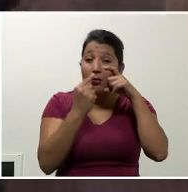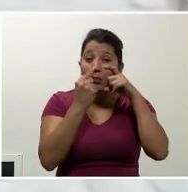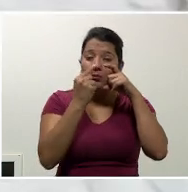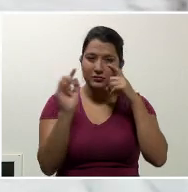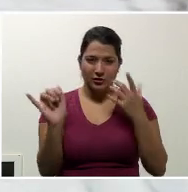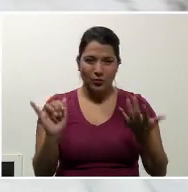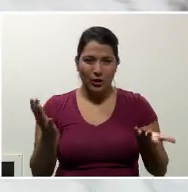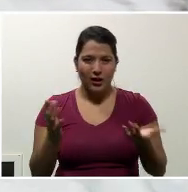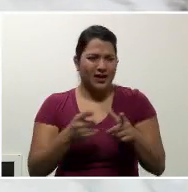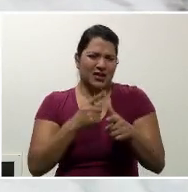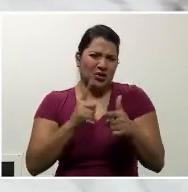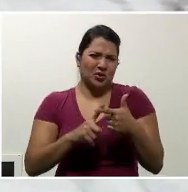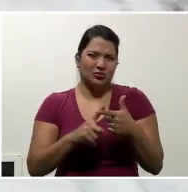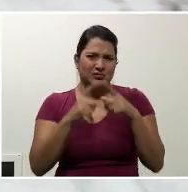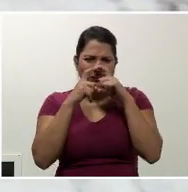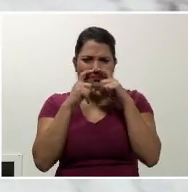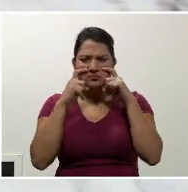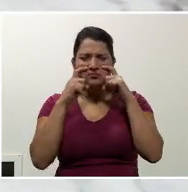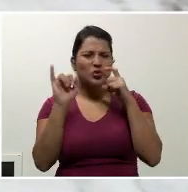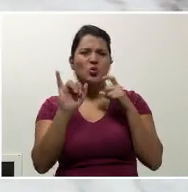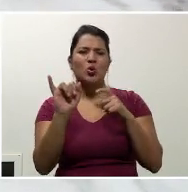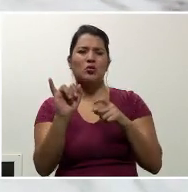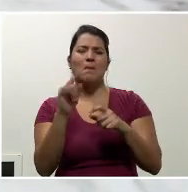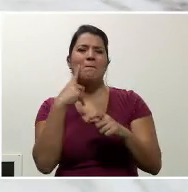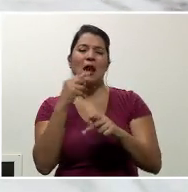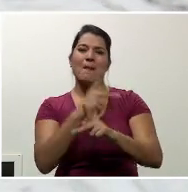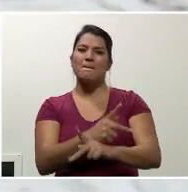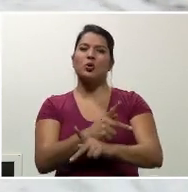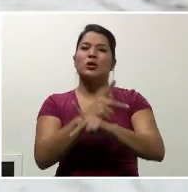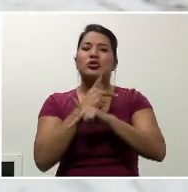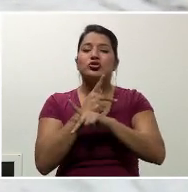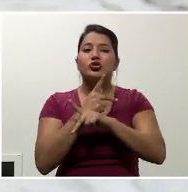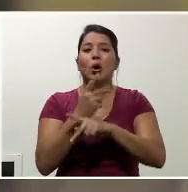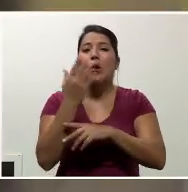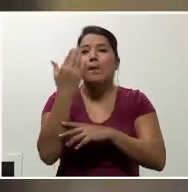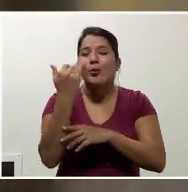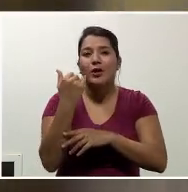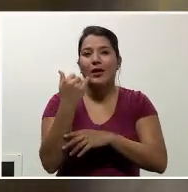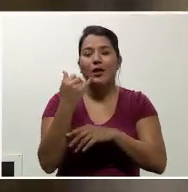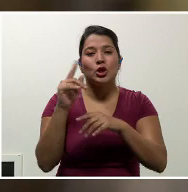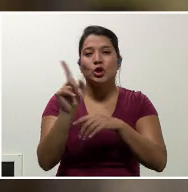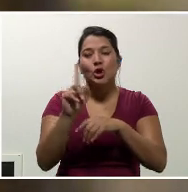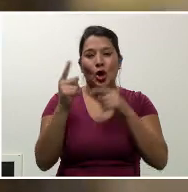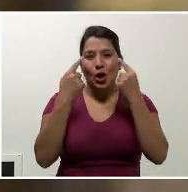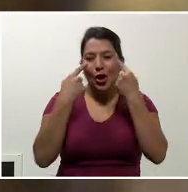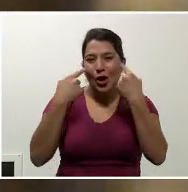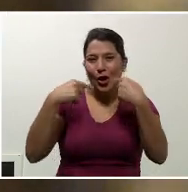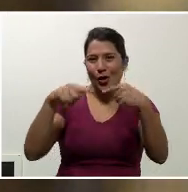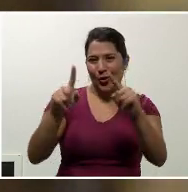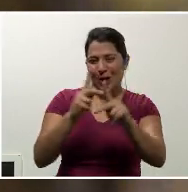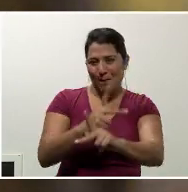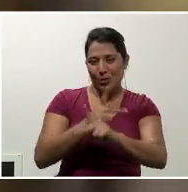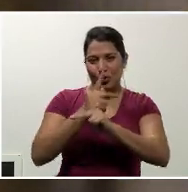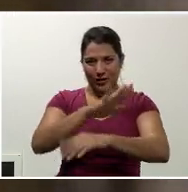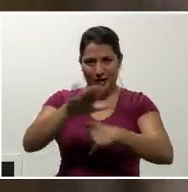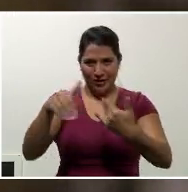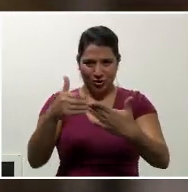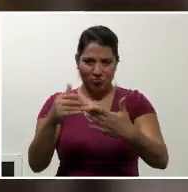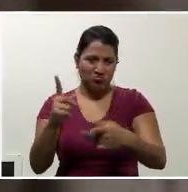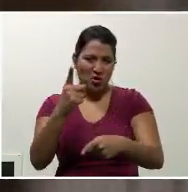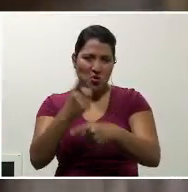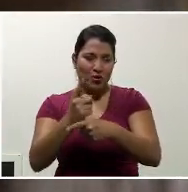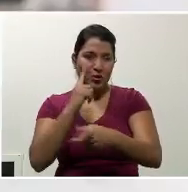Enfermedades no los consideran como un objeto de protección, puesto que no filtran las partículas más pequeñas y por ende no son adecuados para